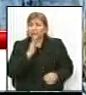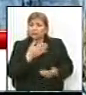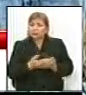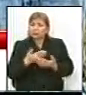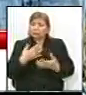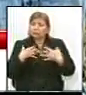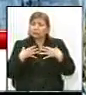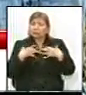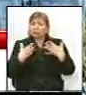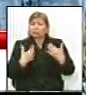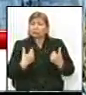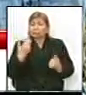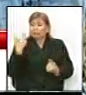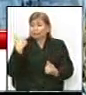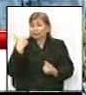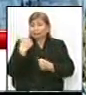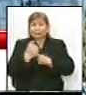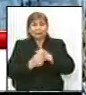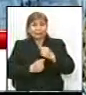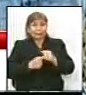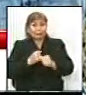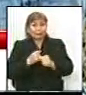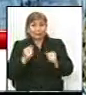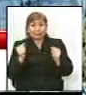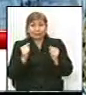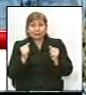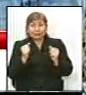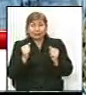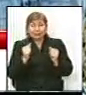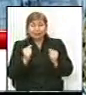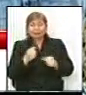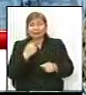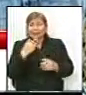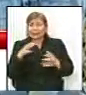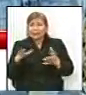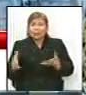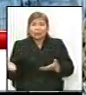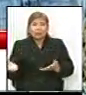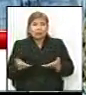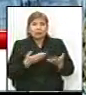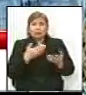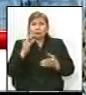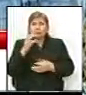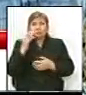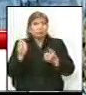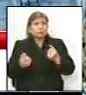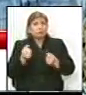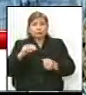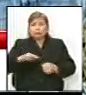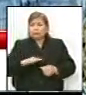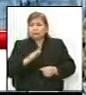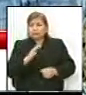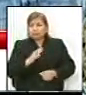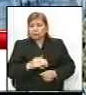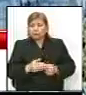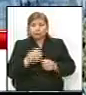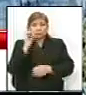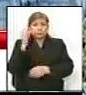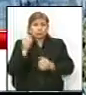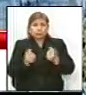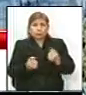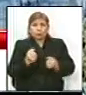salud. El año pasado, en tiempo del invierno, emergencias trasladando, no había pase. Y a las emergencias,